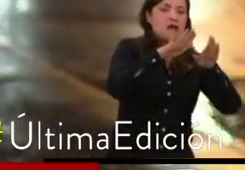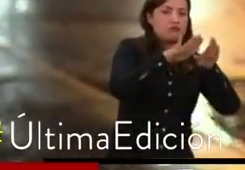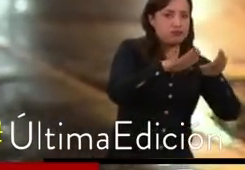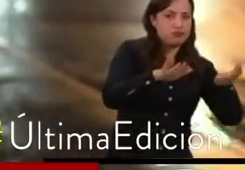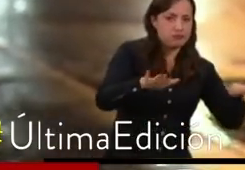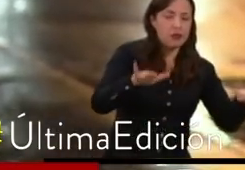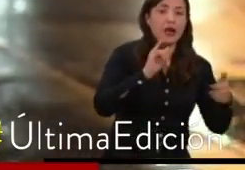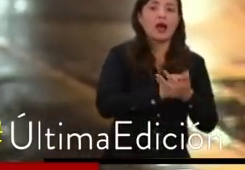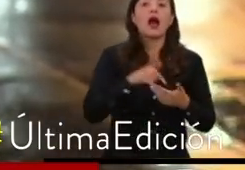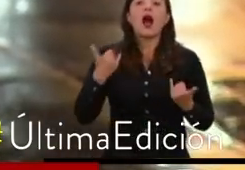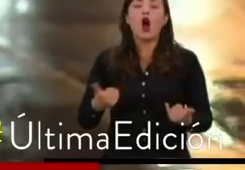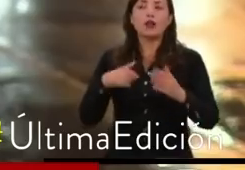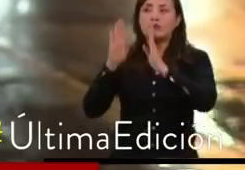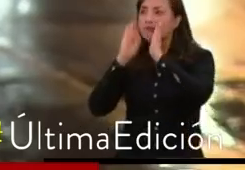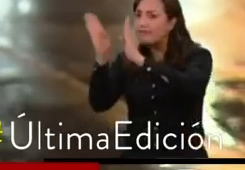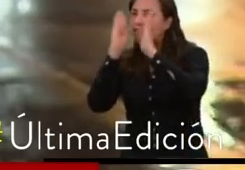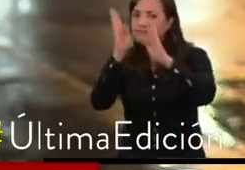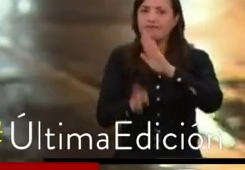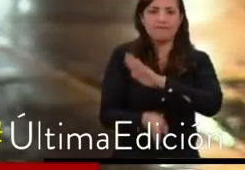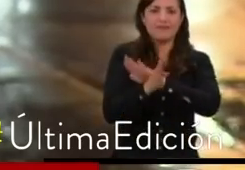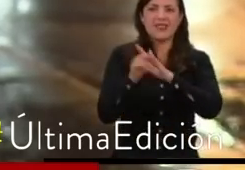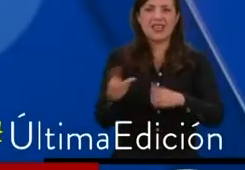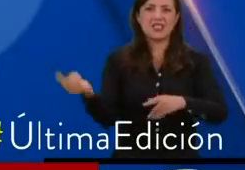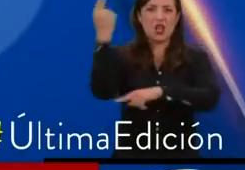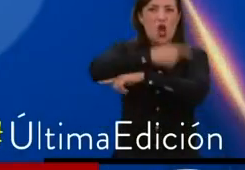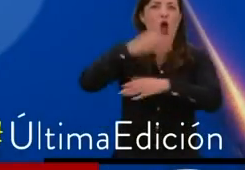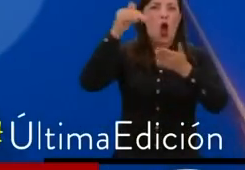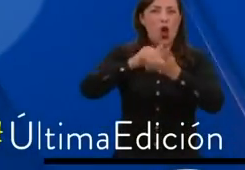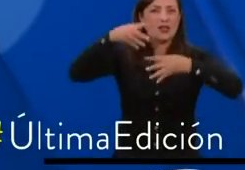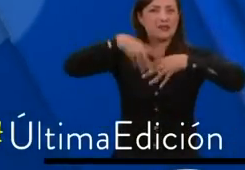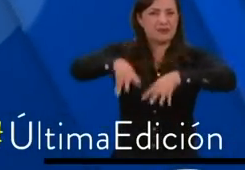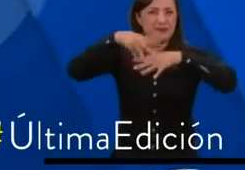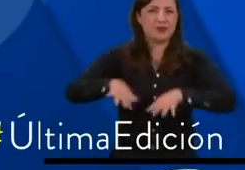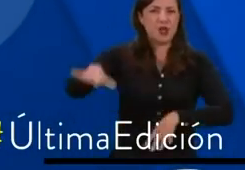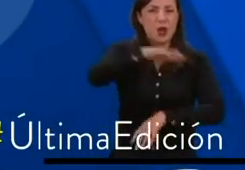atentos al desarrollo de esta nueva jornada de protestas en la capital del país. Juan Andrés Beltrán, última edición.